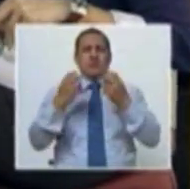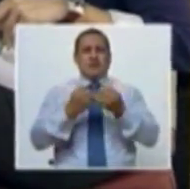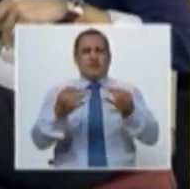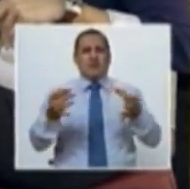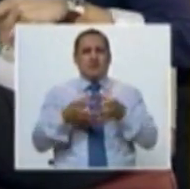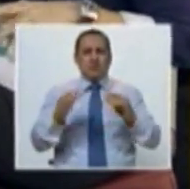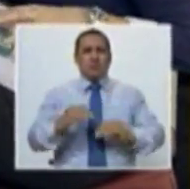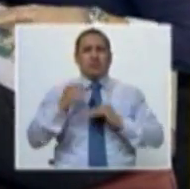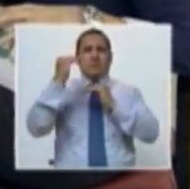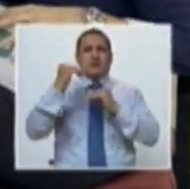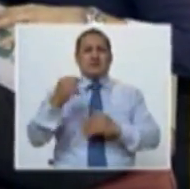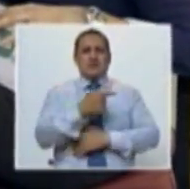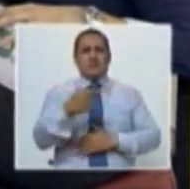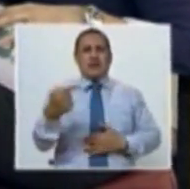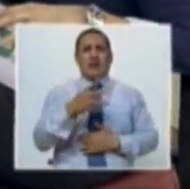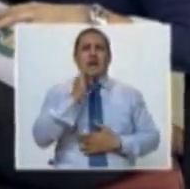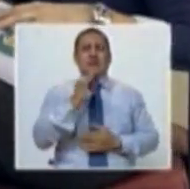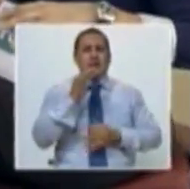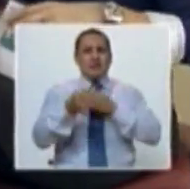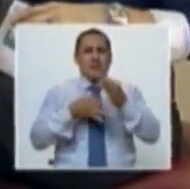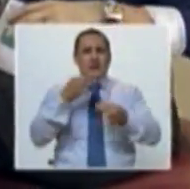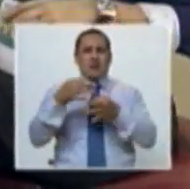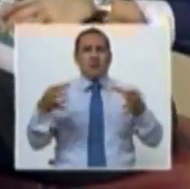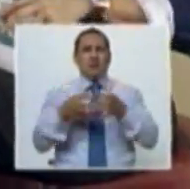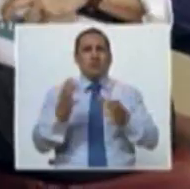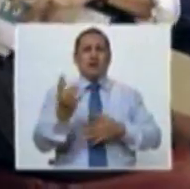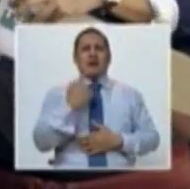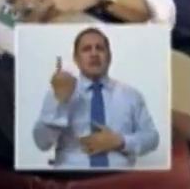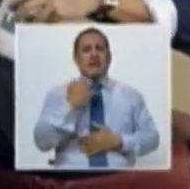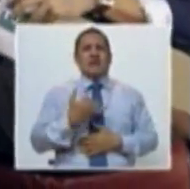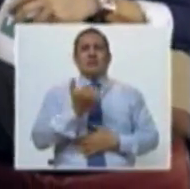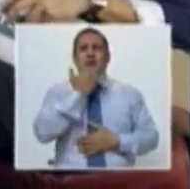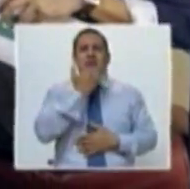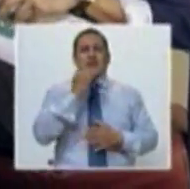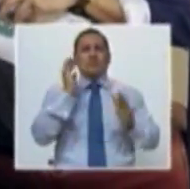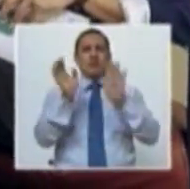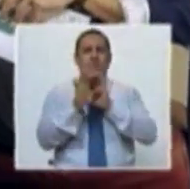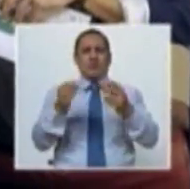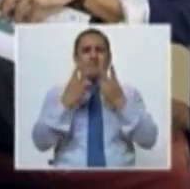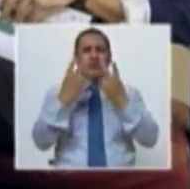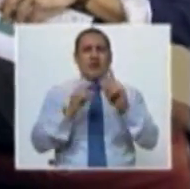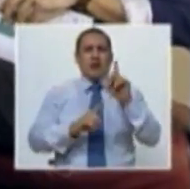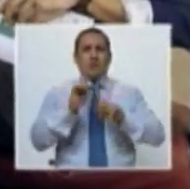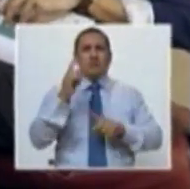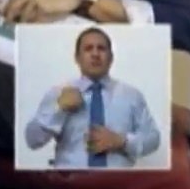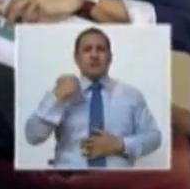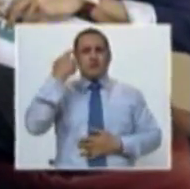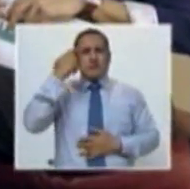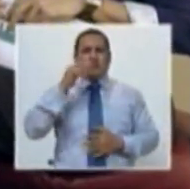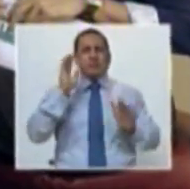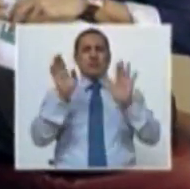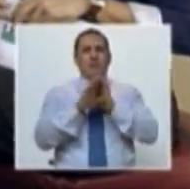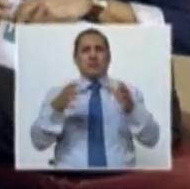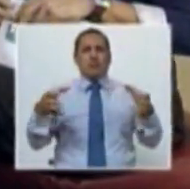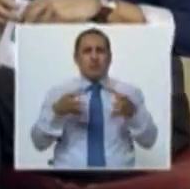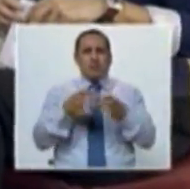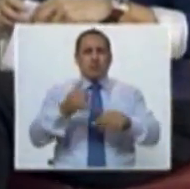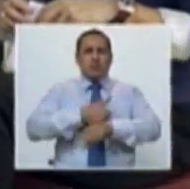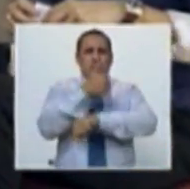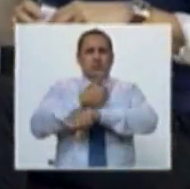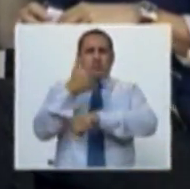puntos, todas estas demandas han sido cuestionadas por el magisterio. ¿Qué pasa? ¿Por qué es que se cuestionan algo tan básico? Es que hay otra lógica. El sindicalismo, que